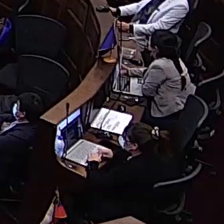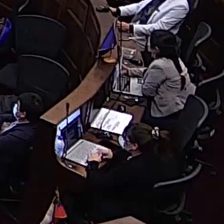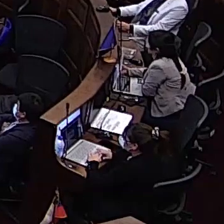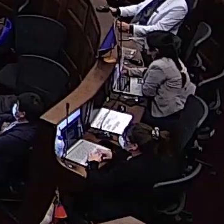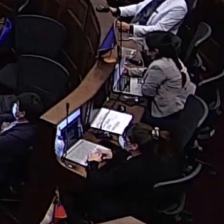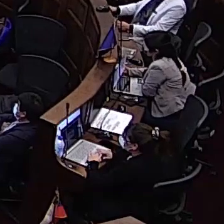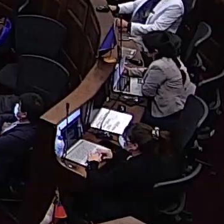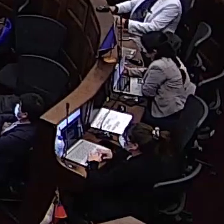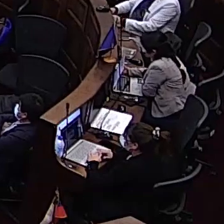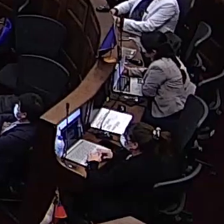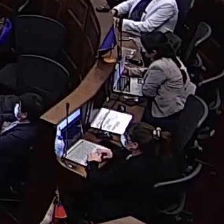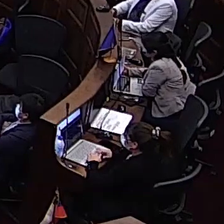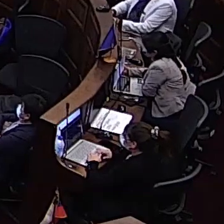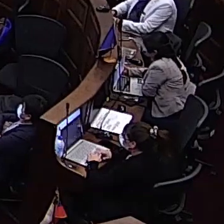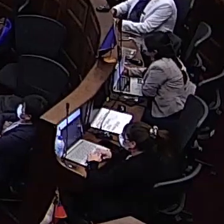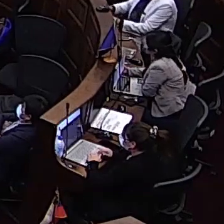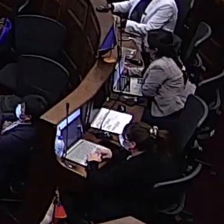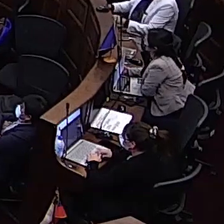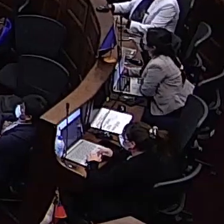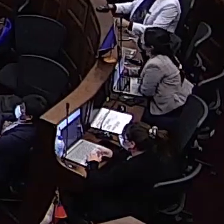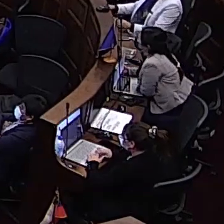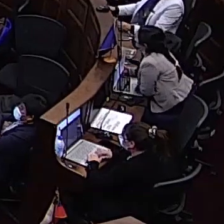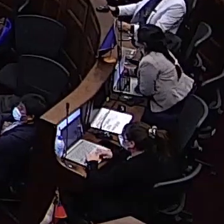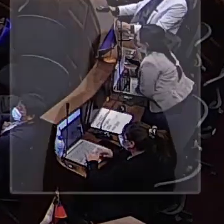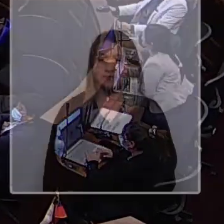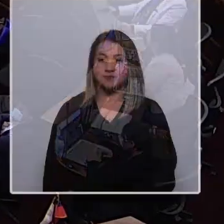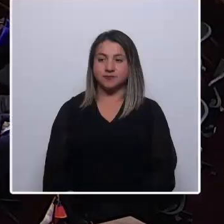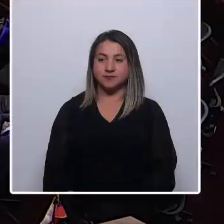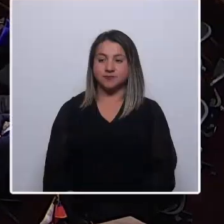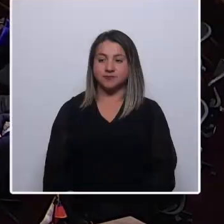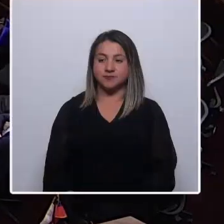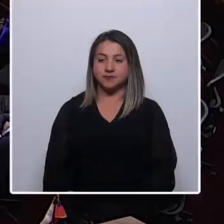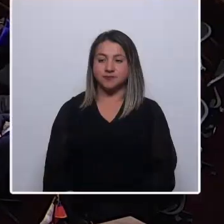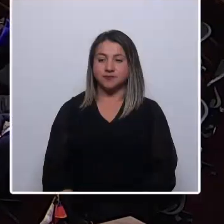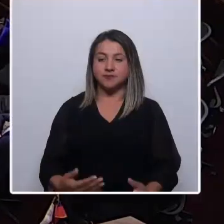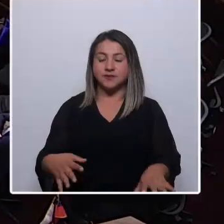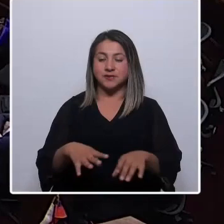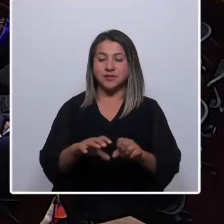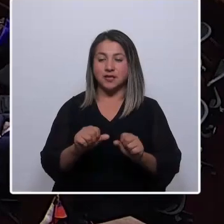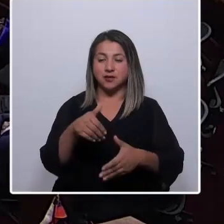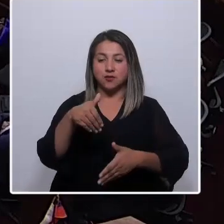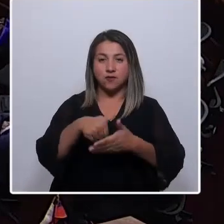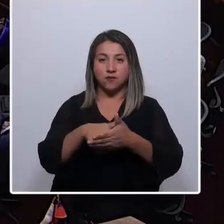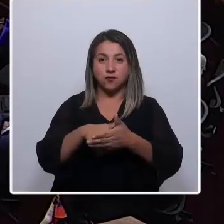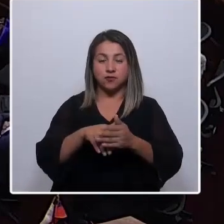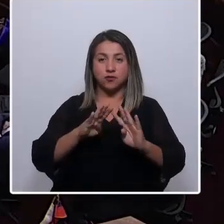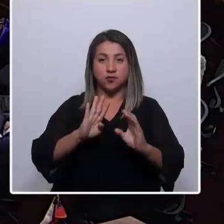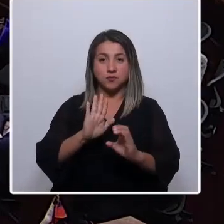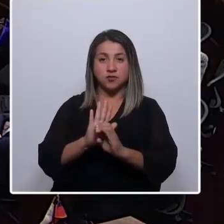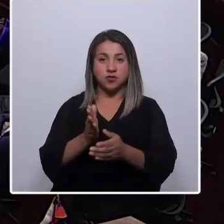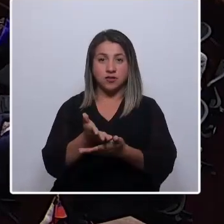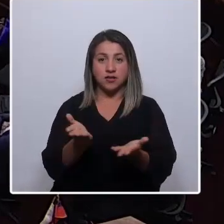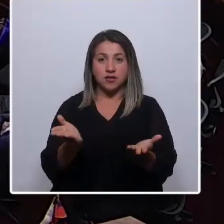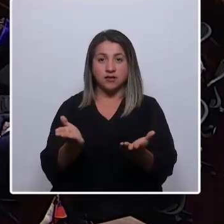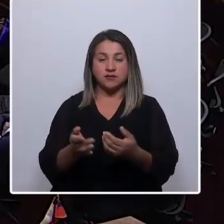¿Han emitido su voto? También rechazado.